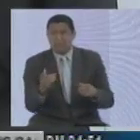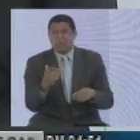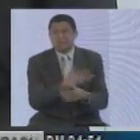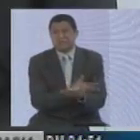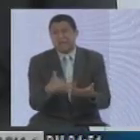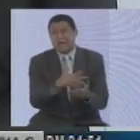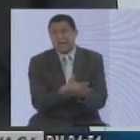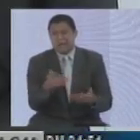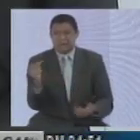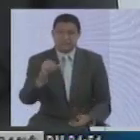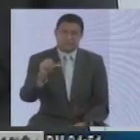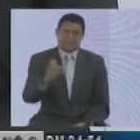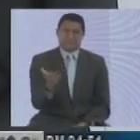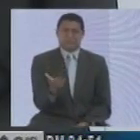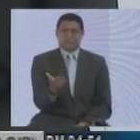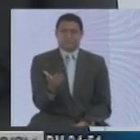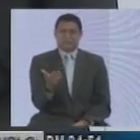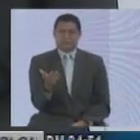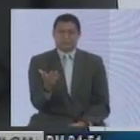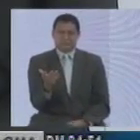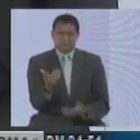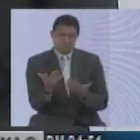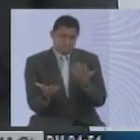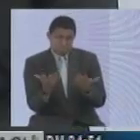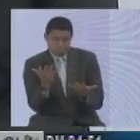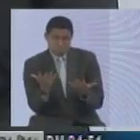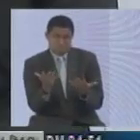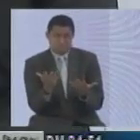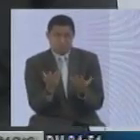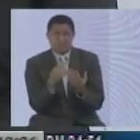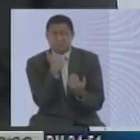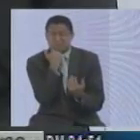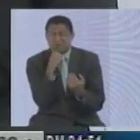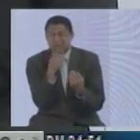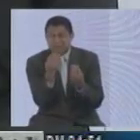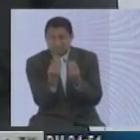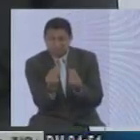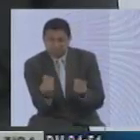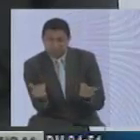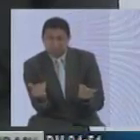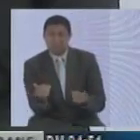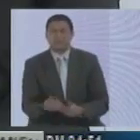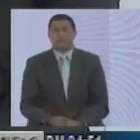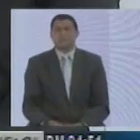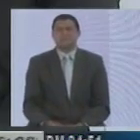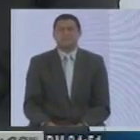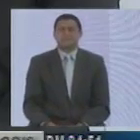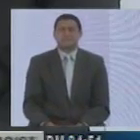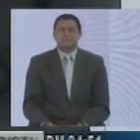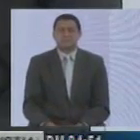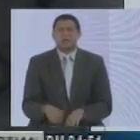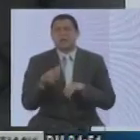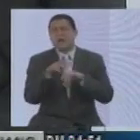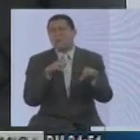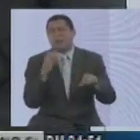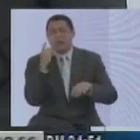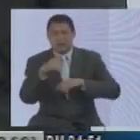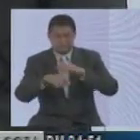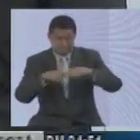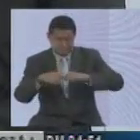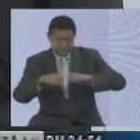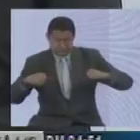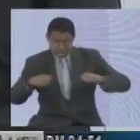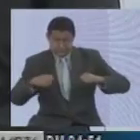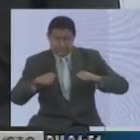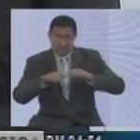sangre a punto de descomponerse porque por lo general cuando vemos un torniquete es